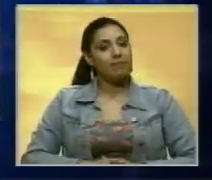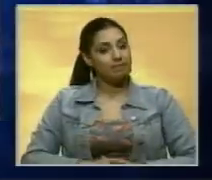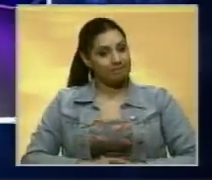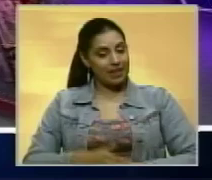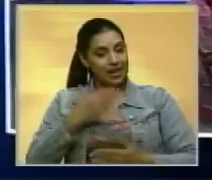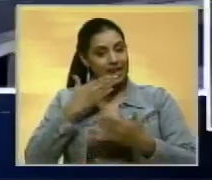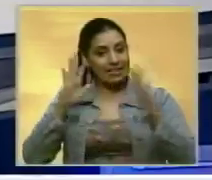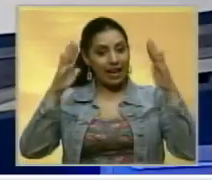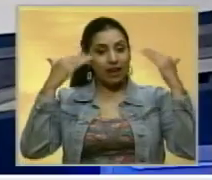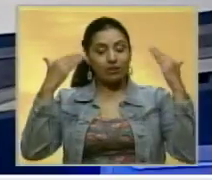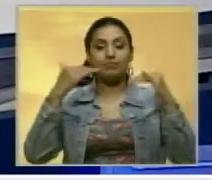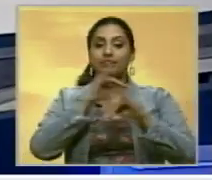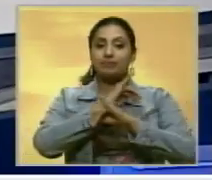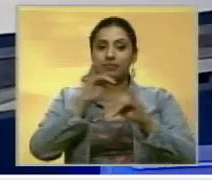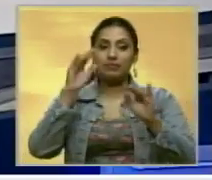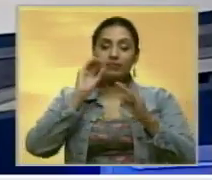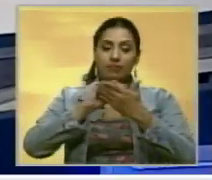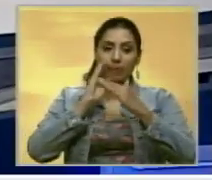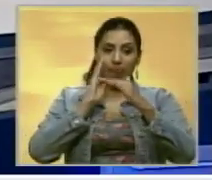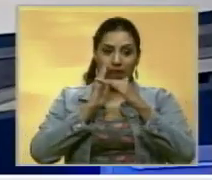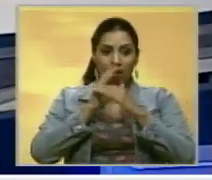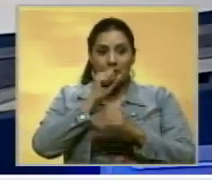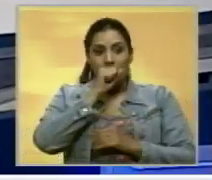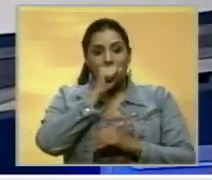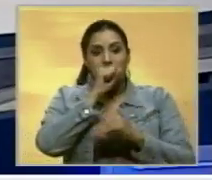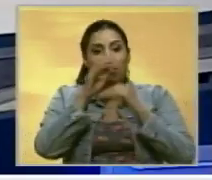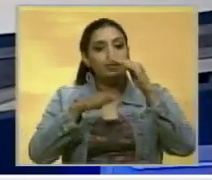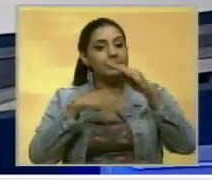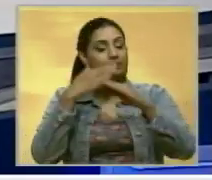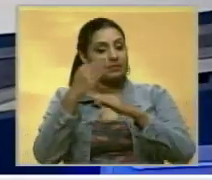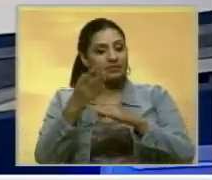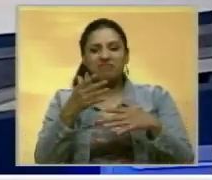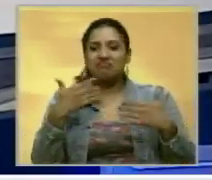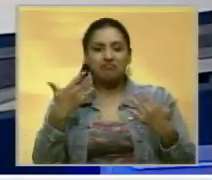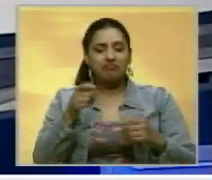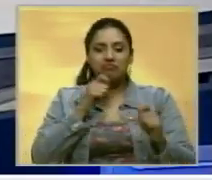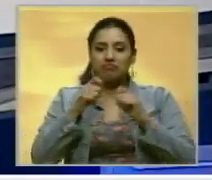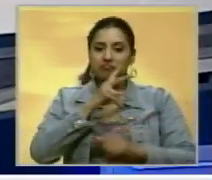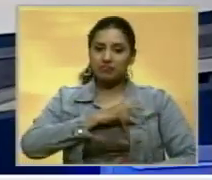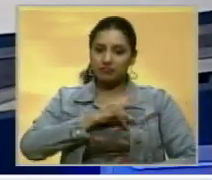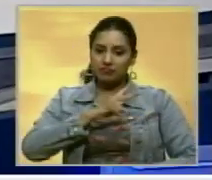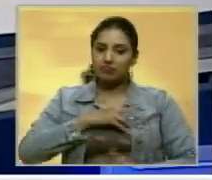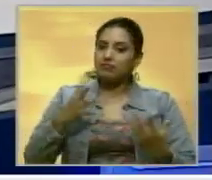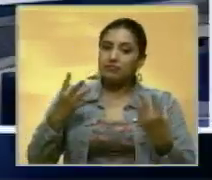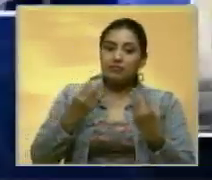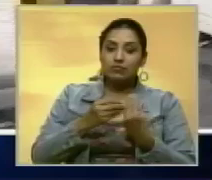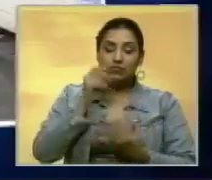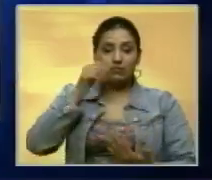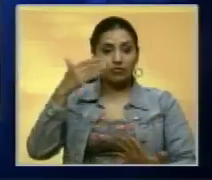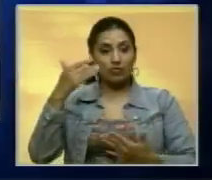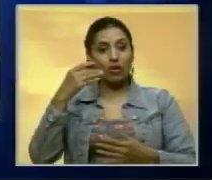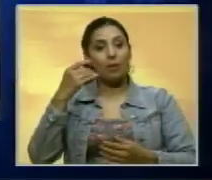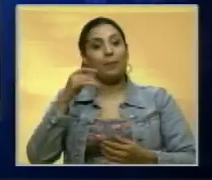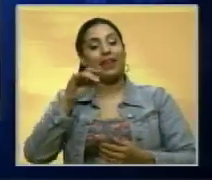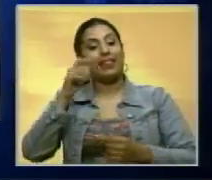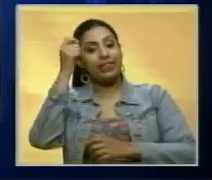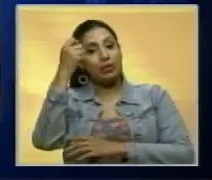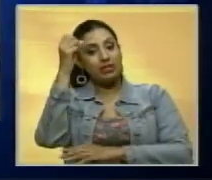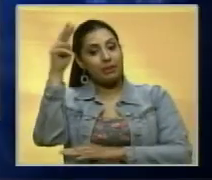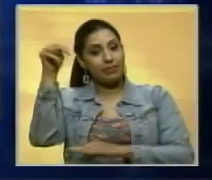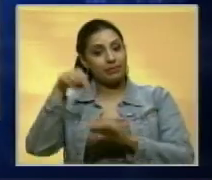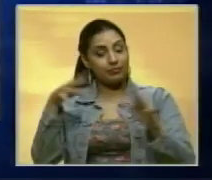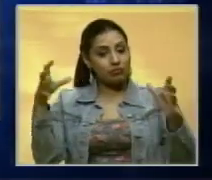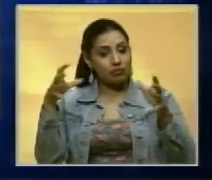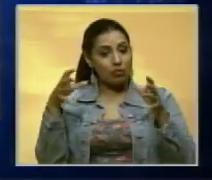Muchísimas gracias, Carolina. Amigos, y es tiempo de hacer una nueva pausa. Así es, al regreso en Entrevista a Venevisión nos acompaña Julio Chávez, diputado ante la